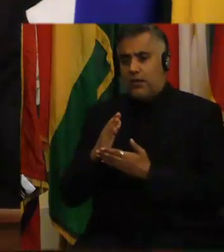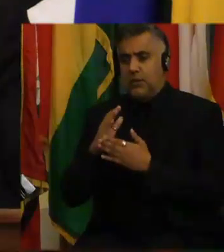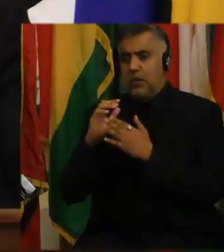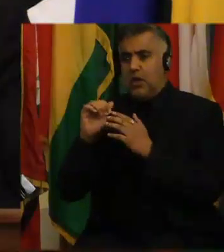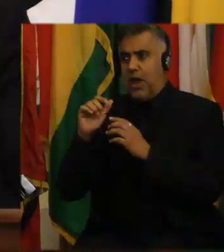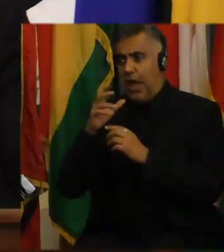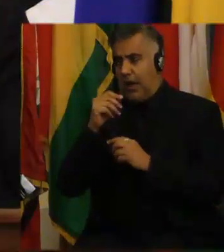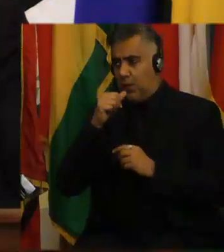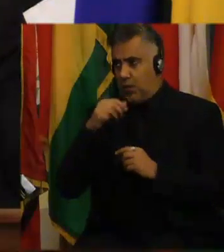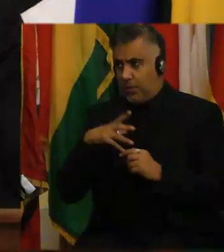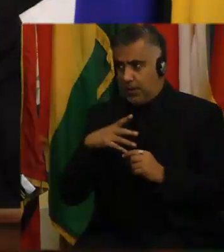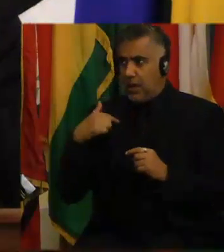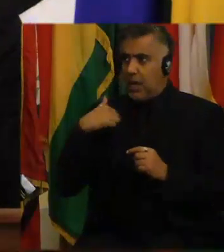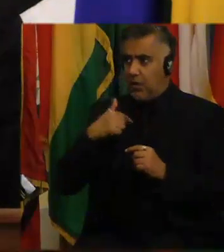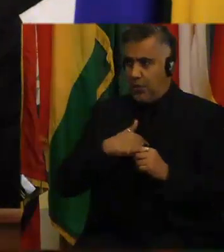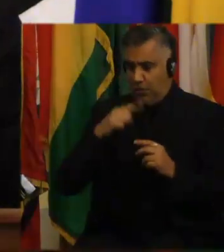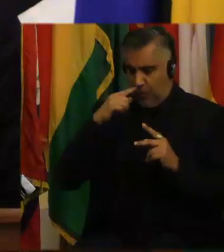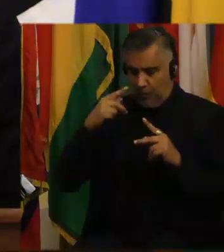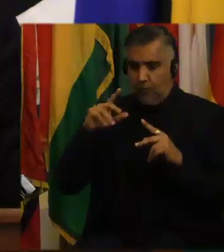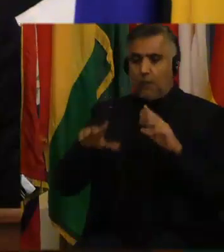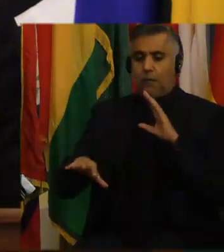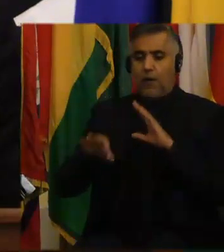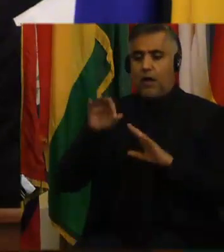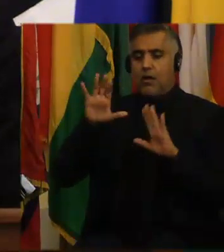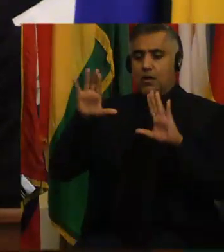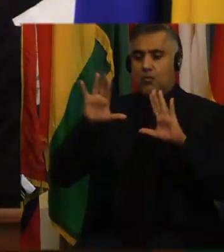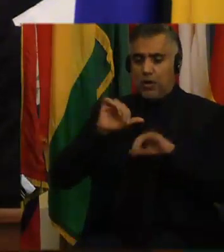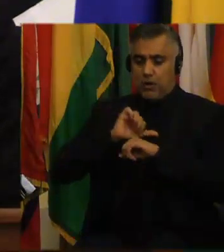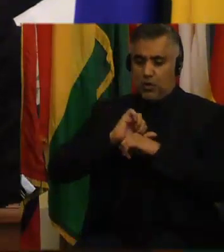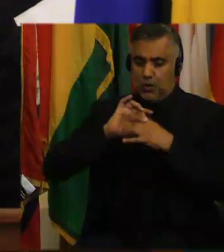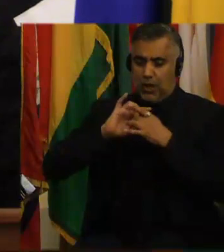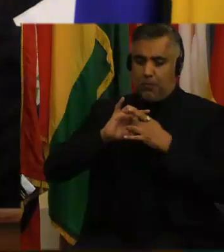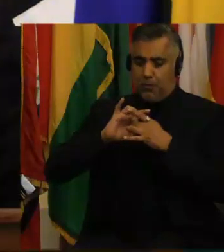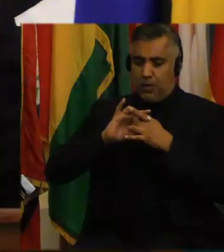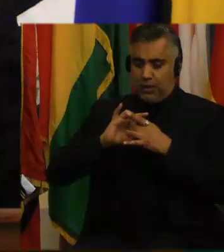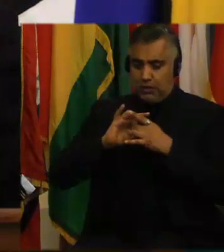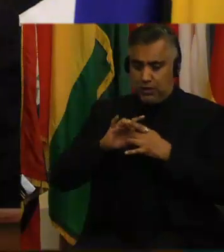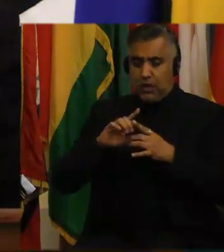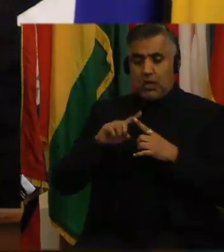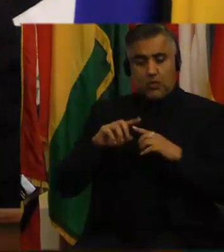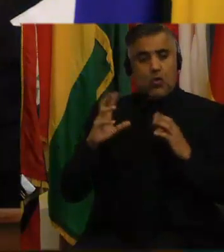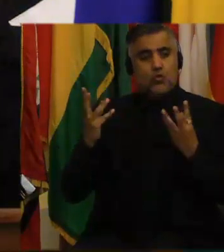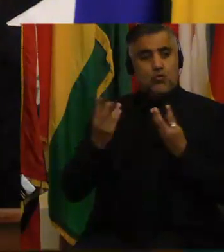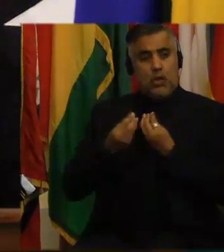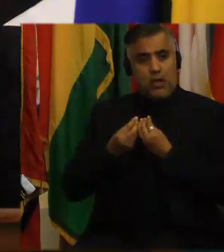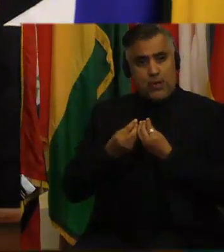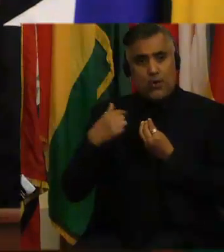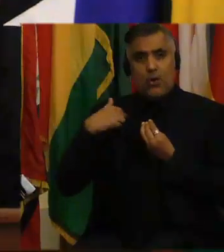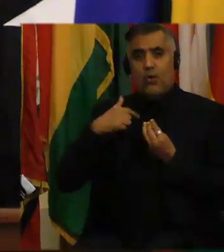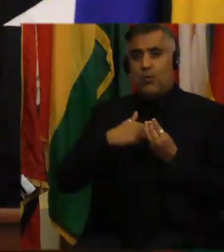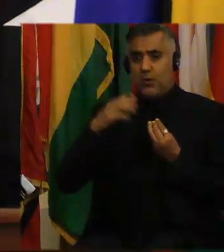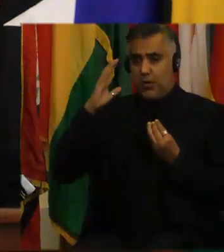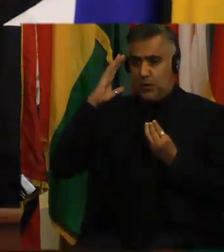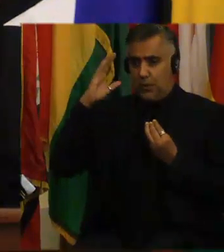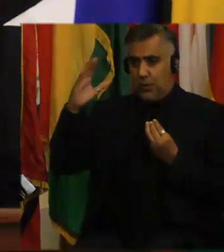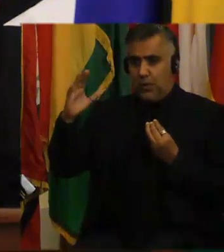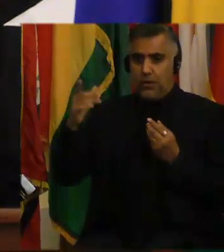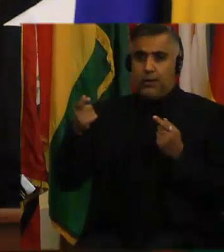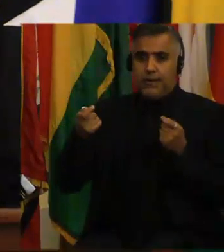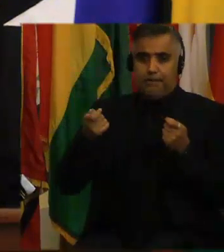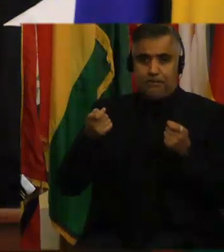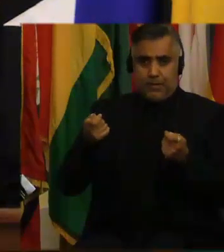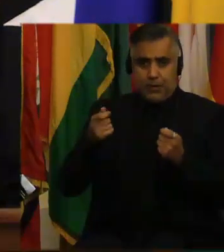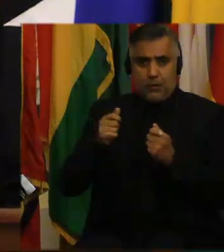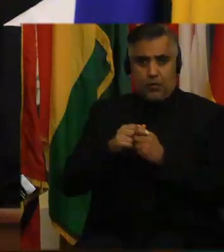coordinaciones y colaboraciones. Así en conjunto podremos enfrentar los embates contra la igualdad, nuestro